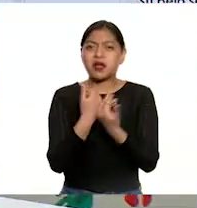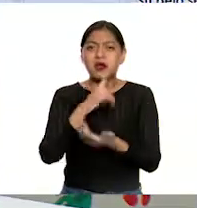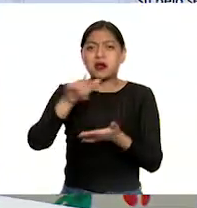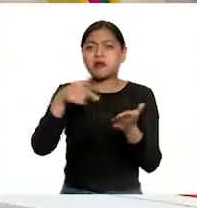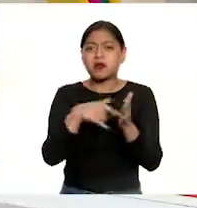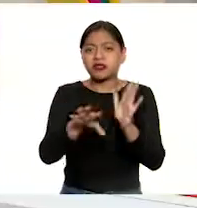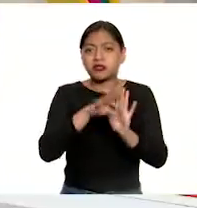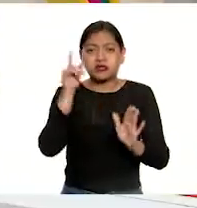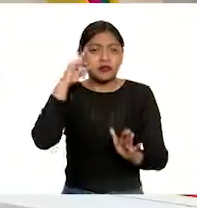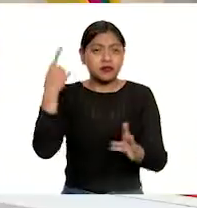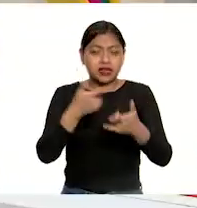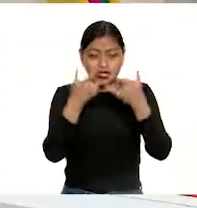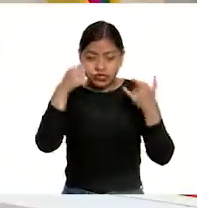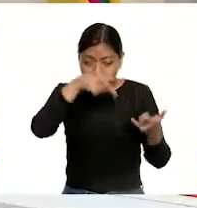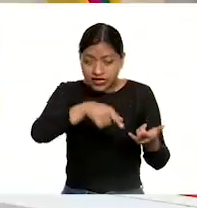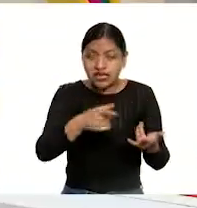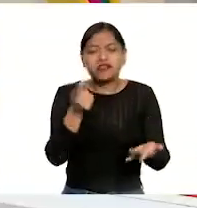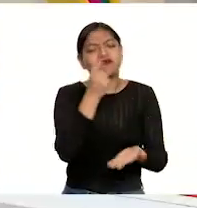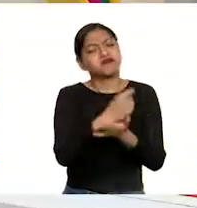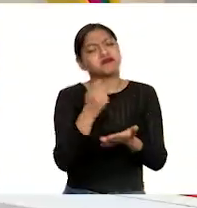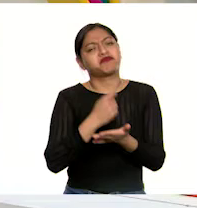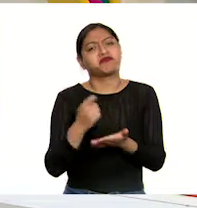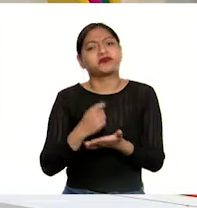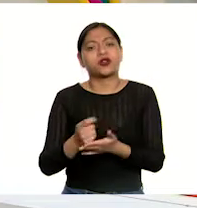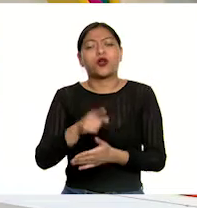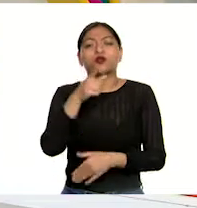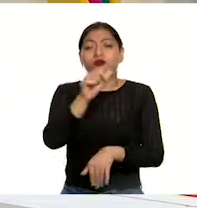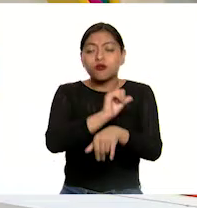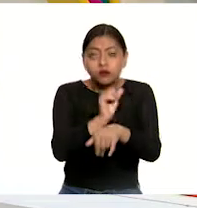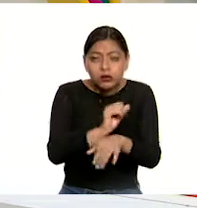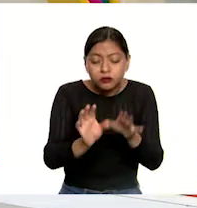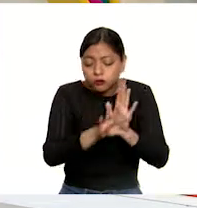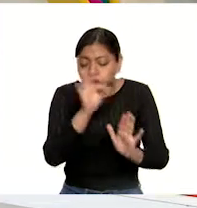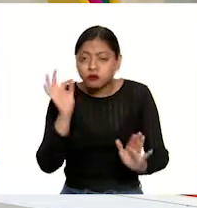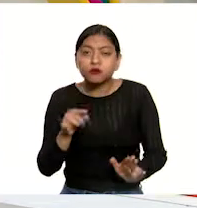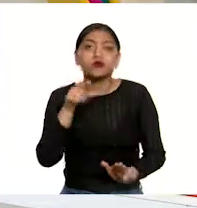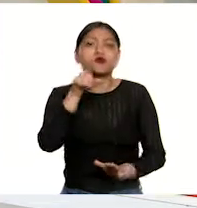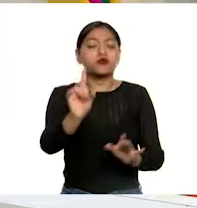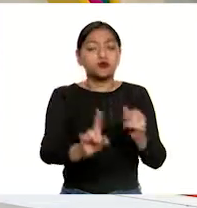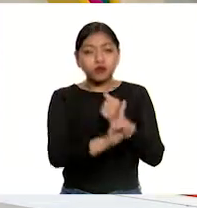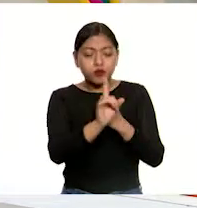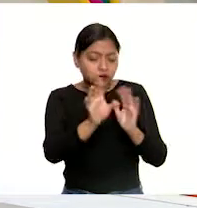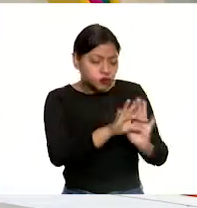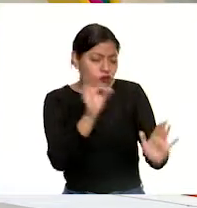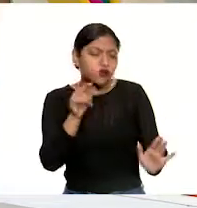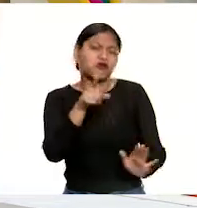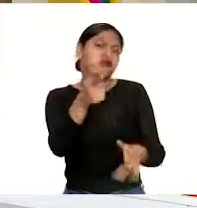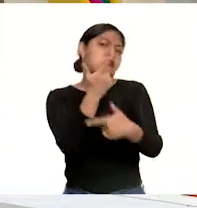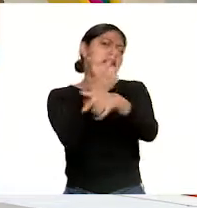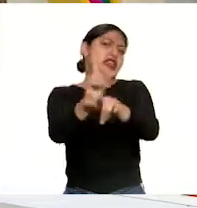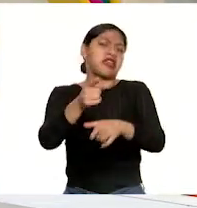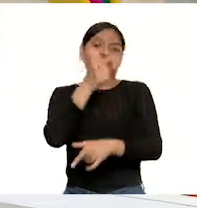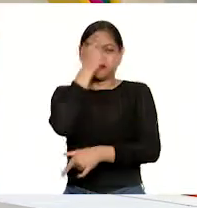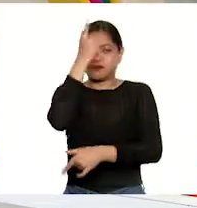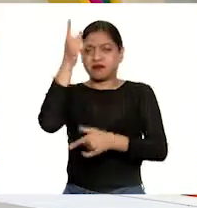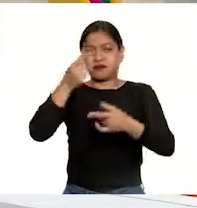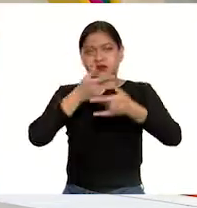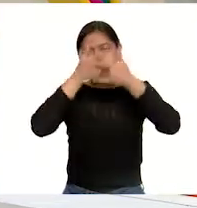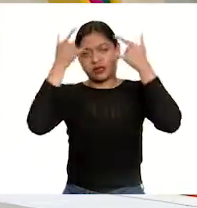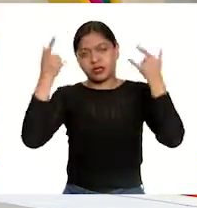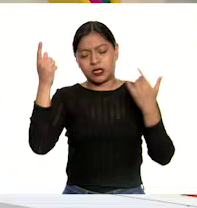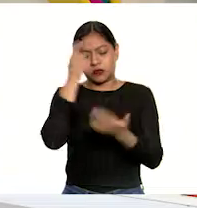¿no? Tú decides cuál es la trama, cuál es el personaje, cuál es el conflicto y, como dijimos hace rato, historias locas,